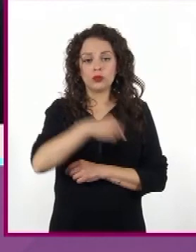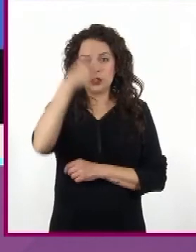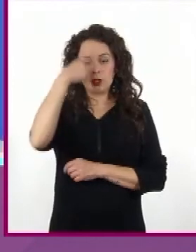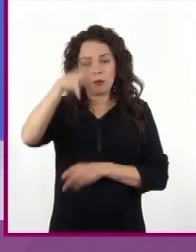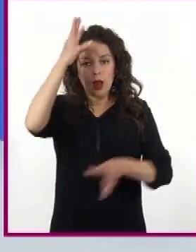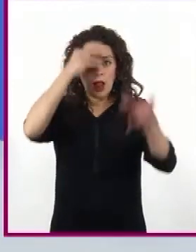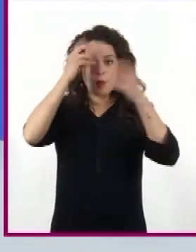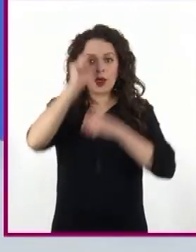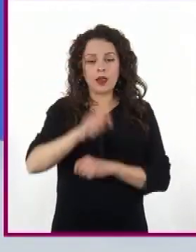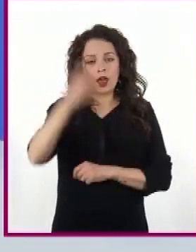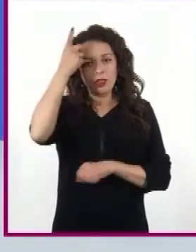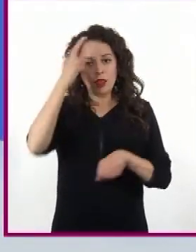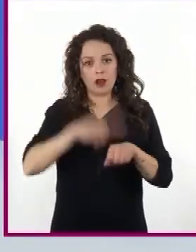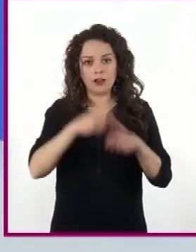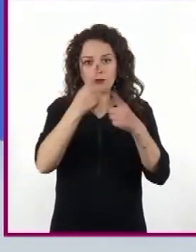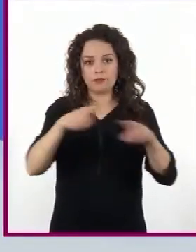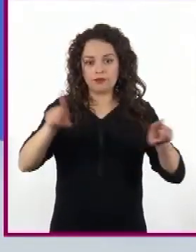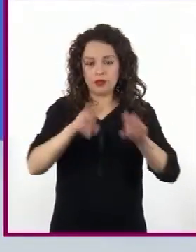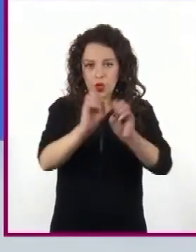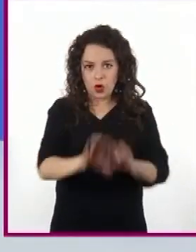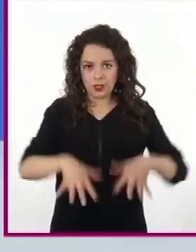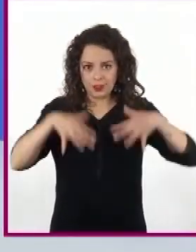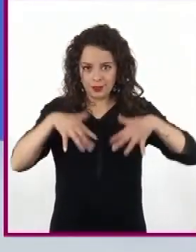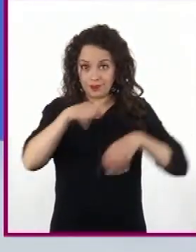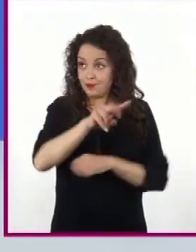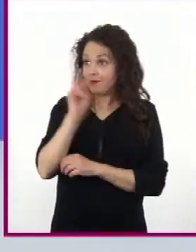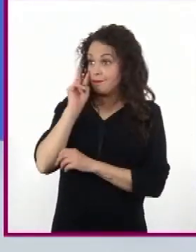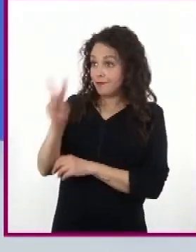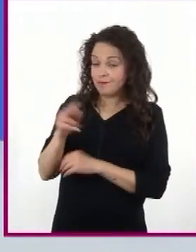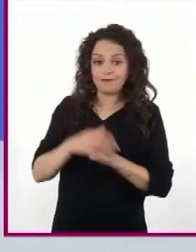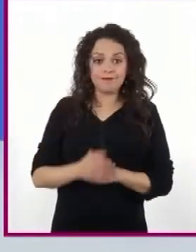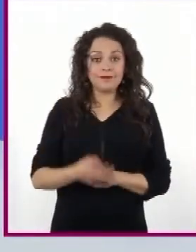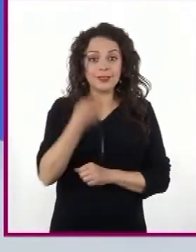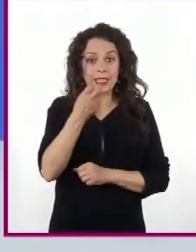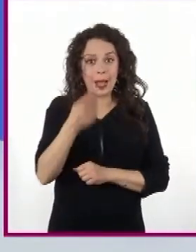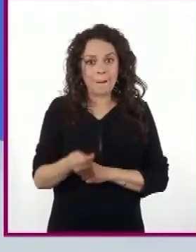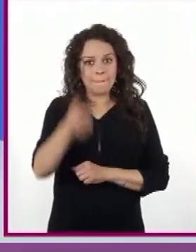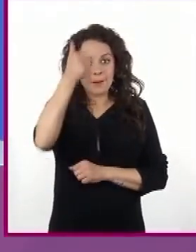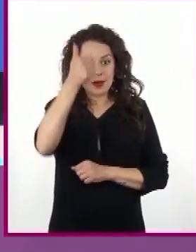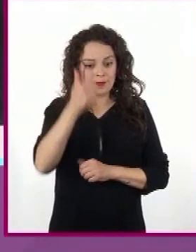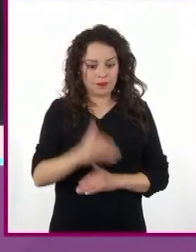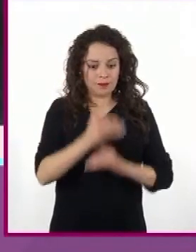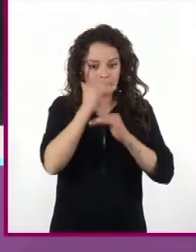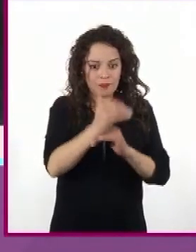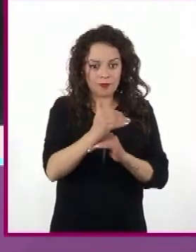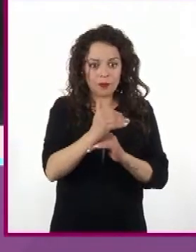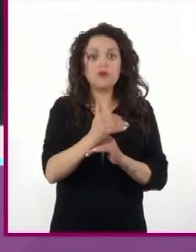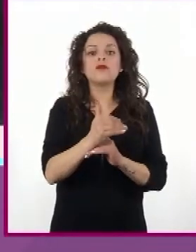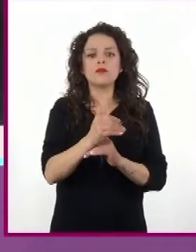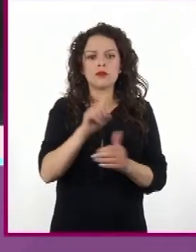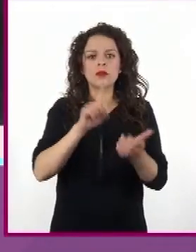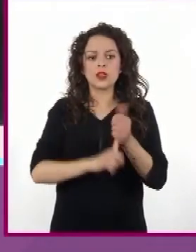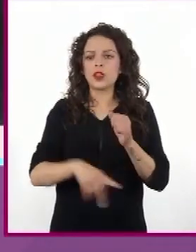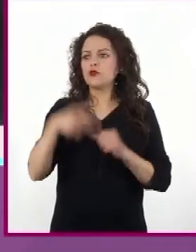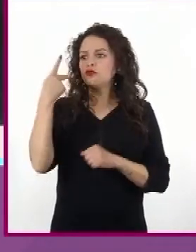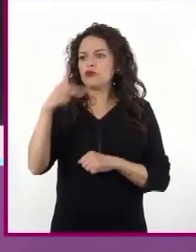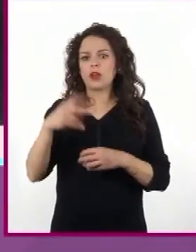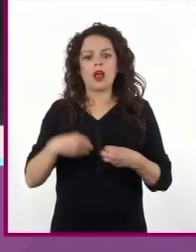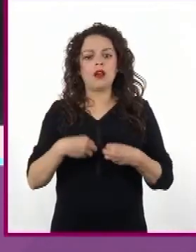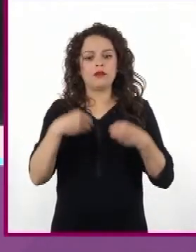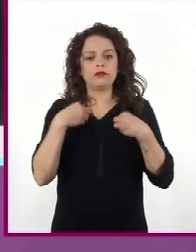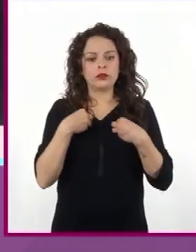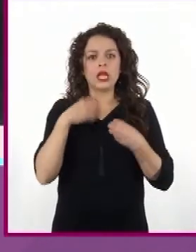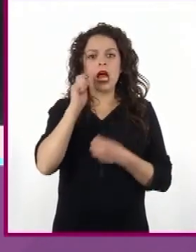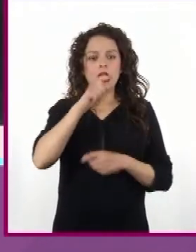orquesta. Como observamos, la primera parte de la biografía está dedicada a la introducción de Herrera de la Fuente a